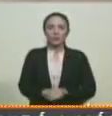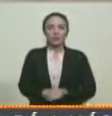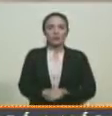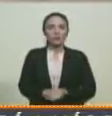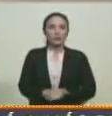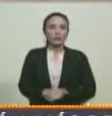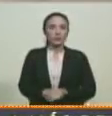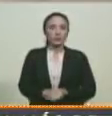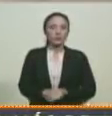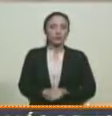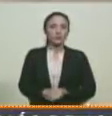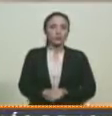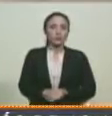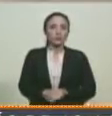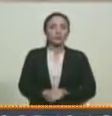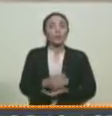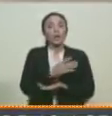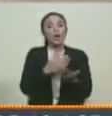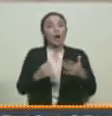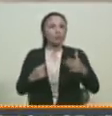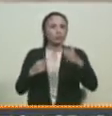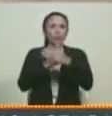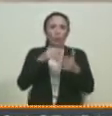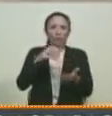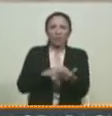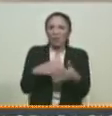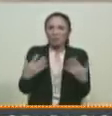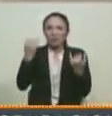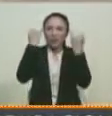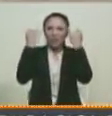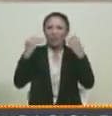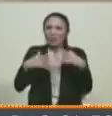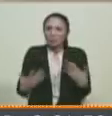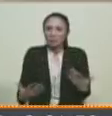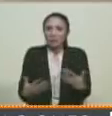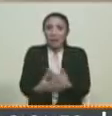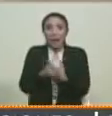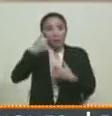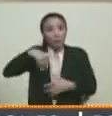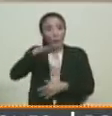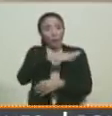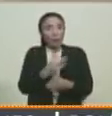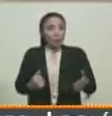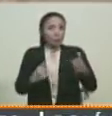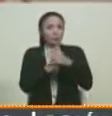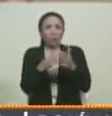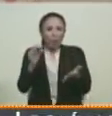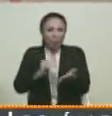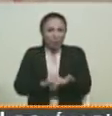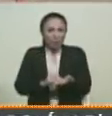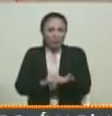Los que buscan un golpe de Estado, ¿qué buscan? Que este pueblo se lance a una gran insurrección.